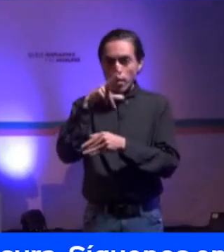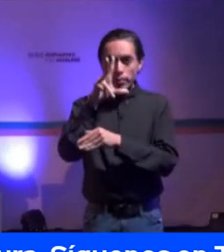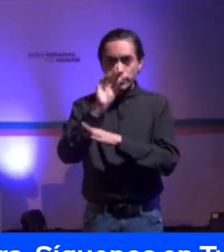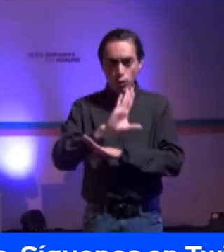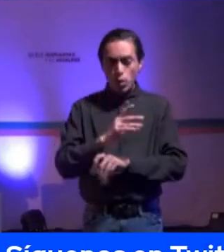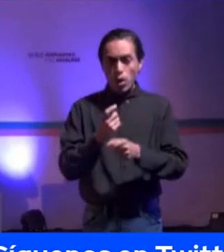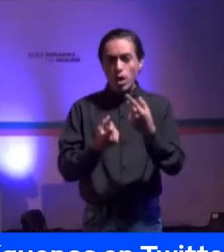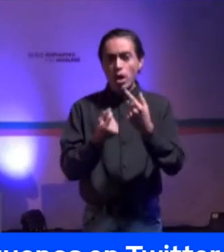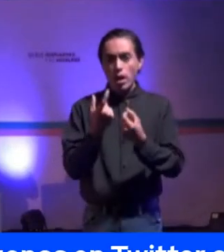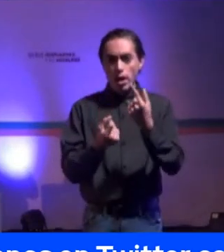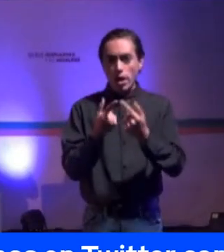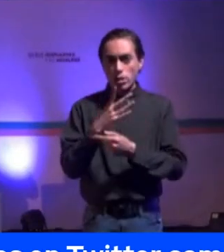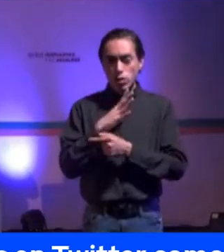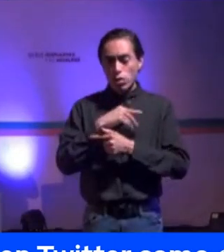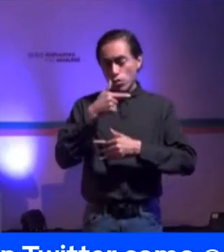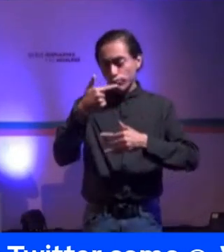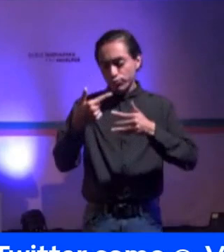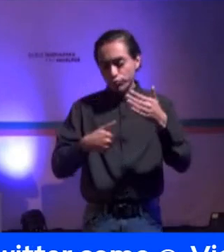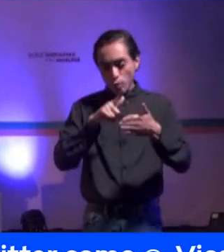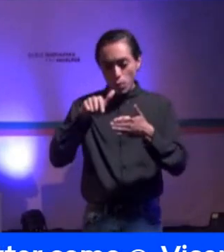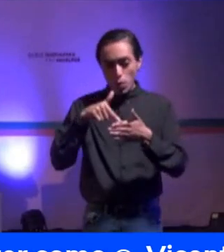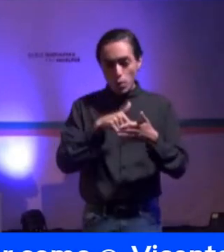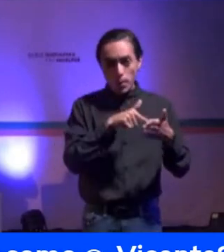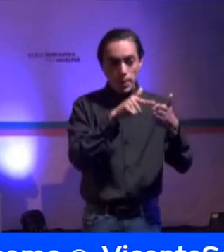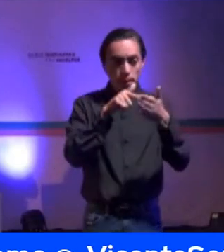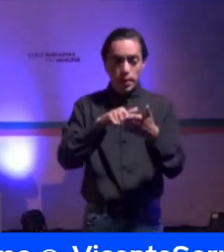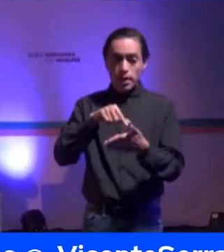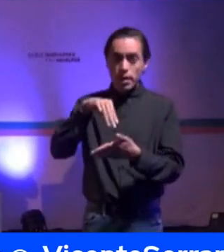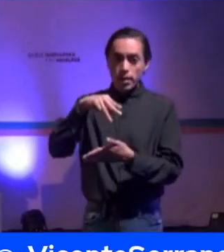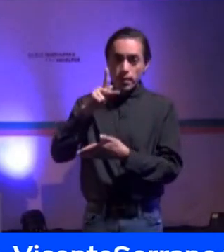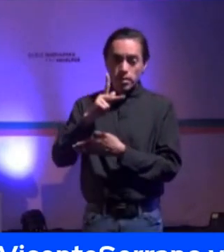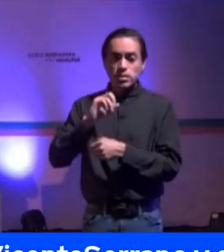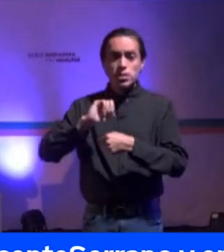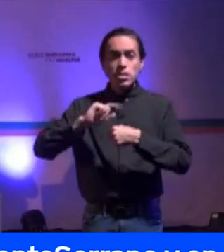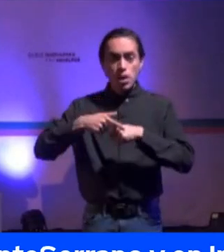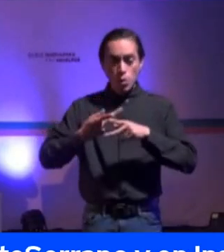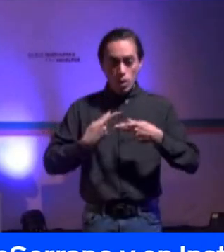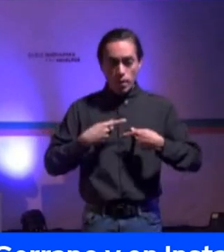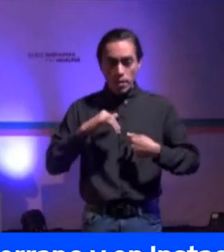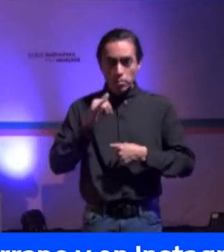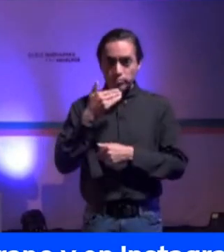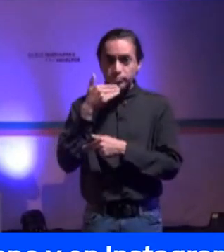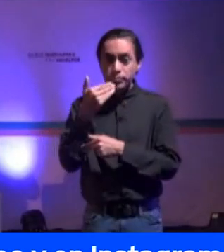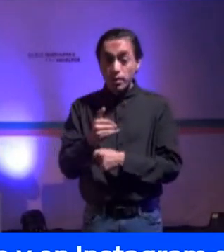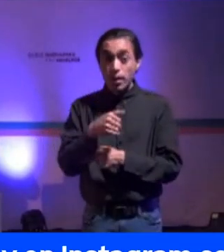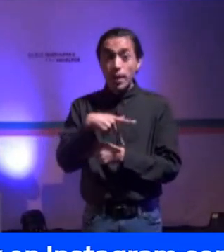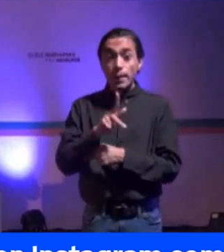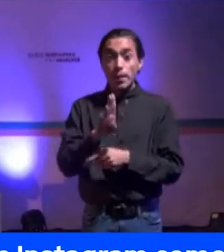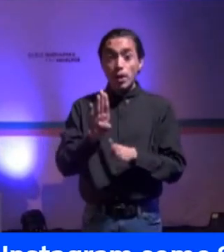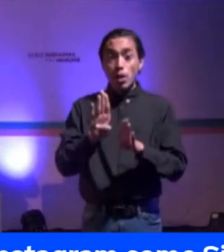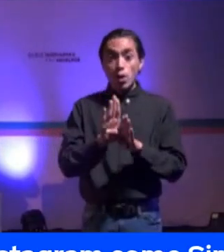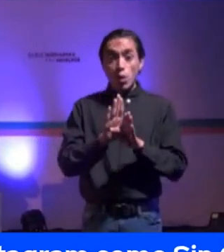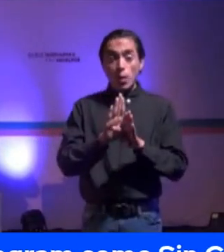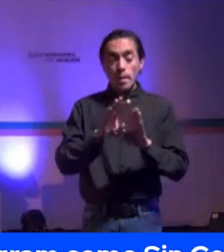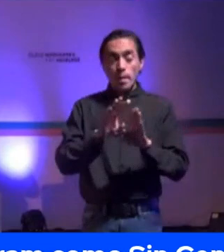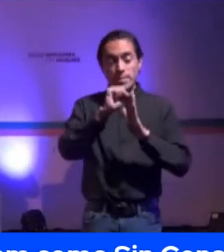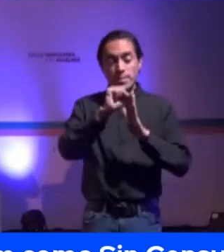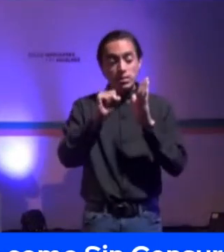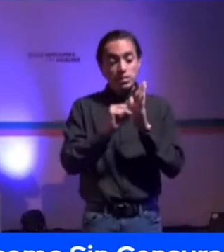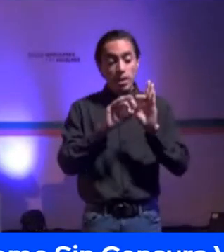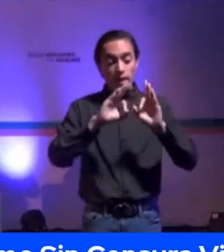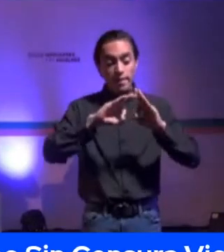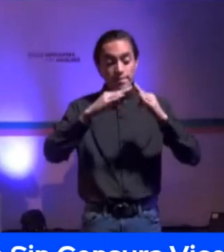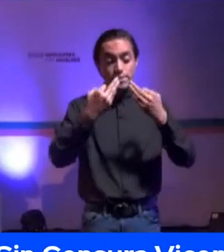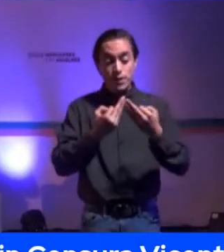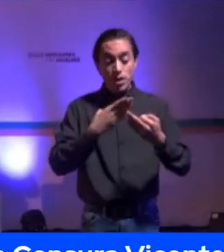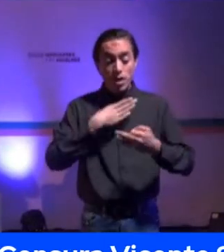los fiscales o MPs, porque hay mucha gente rescatable entre esas instituciones. Pero el modelo que tenemos